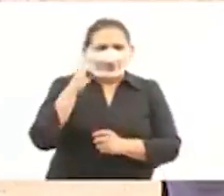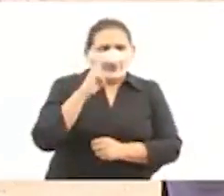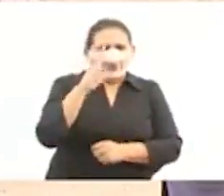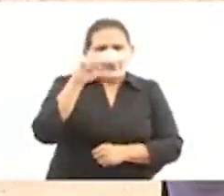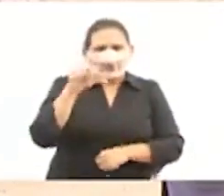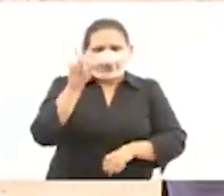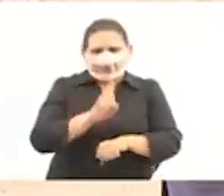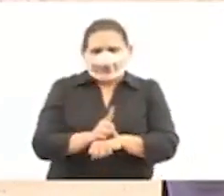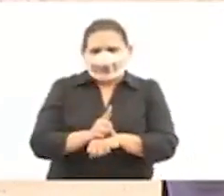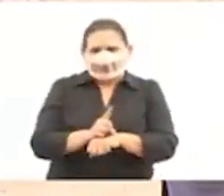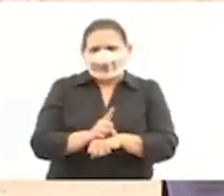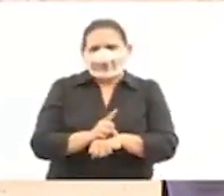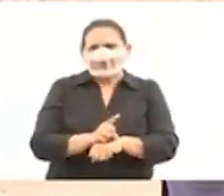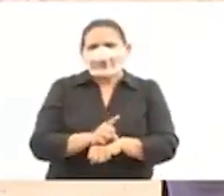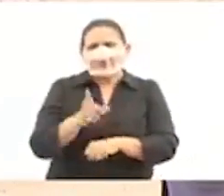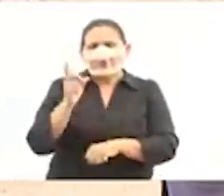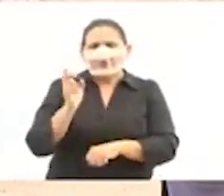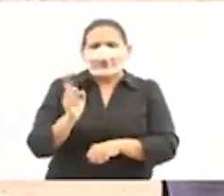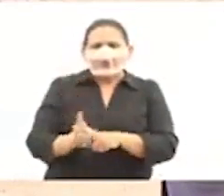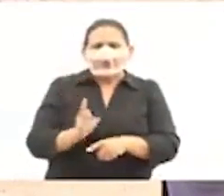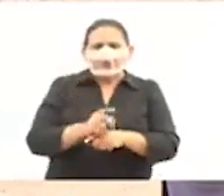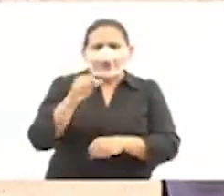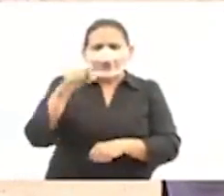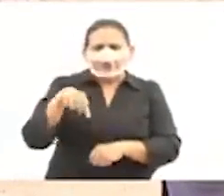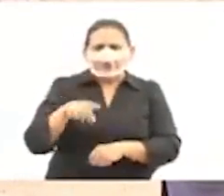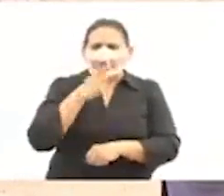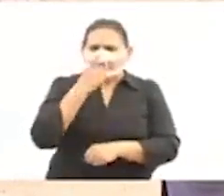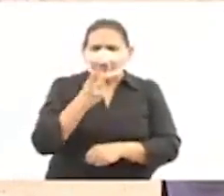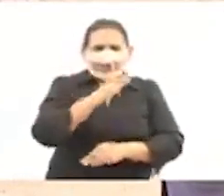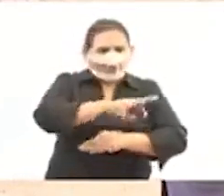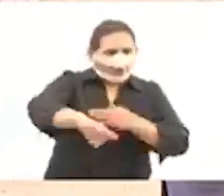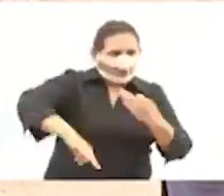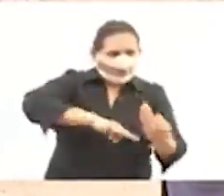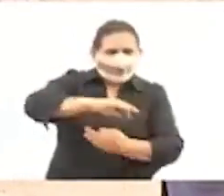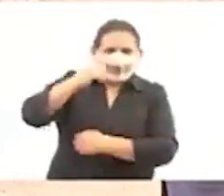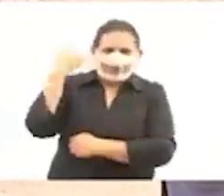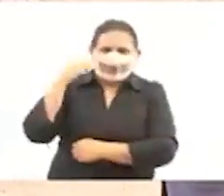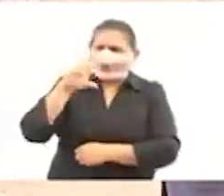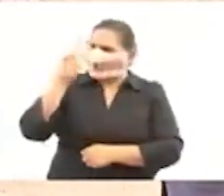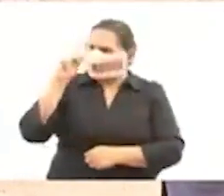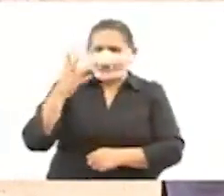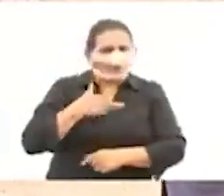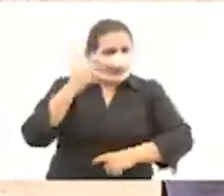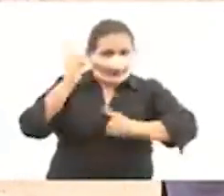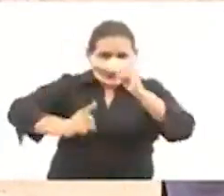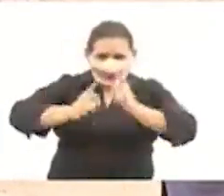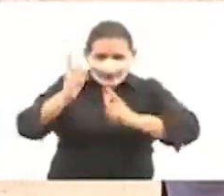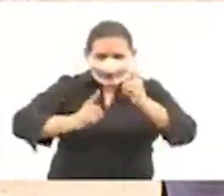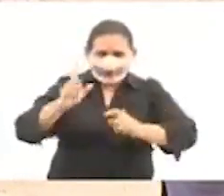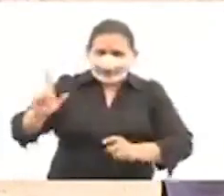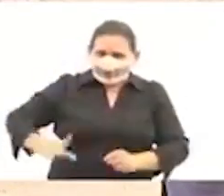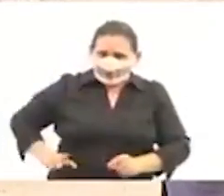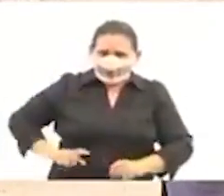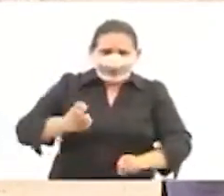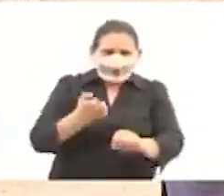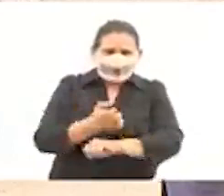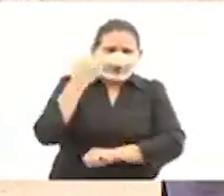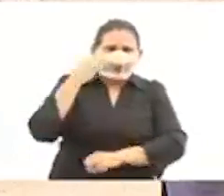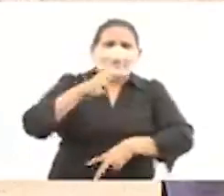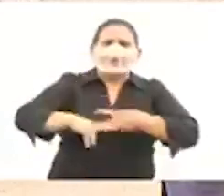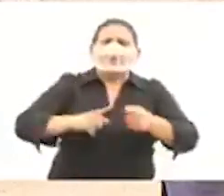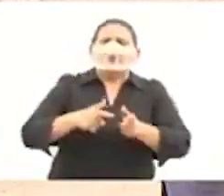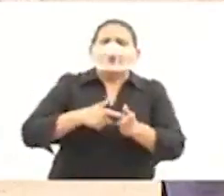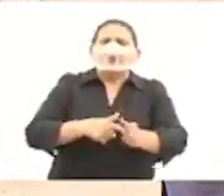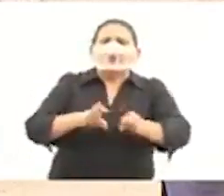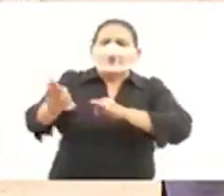aquí en yucatán y desde aquí decirle a todos los yucatecos que no tengan duda que desde el gobierno del estado yucatán vamos a